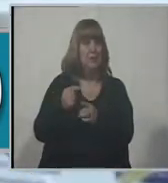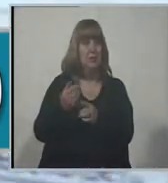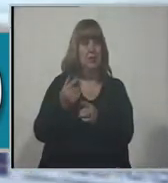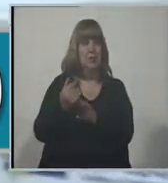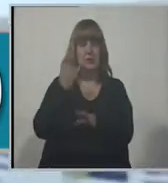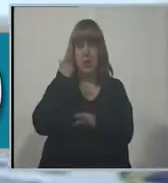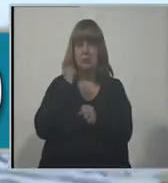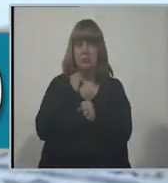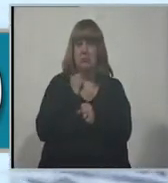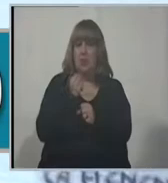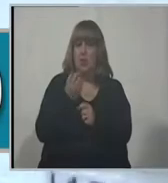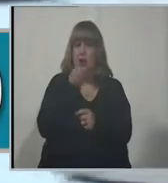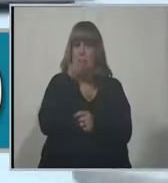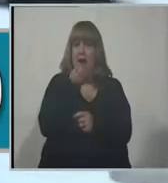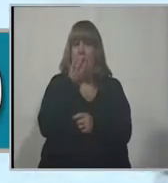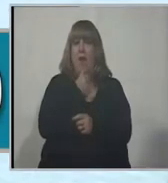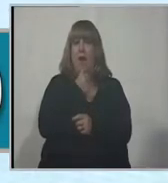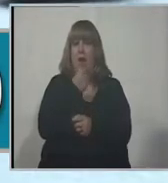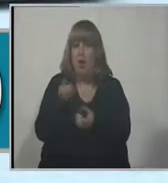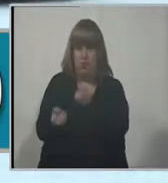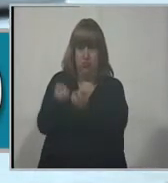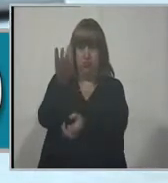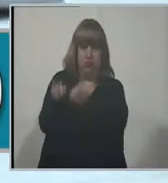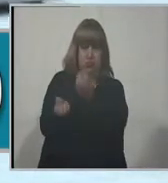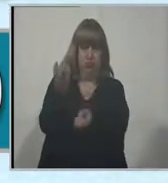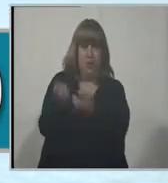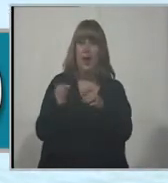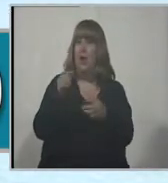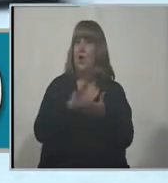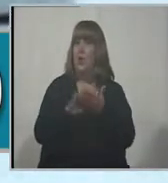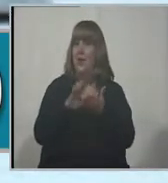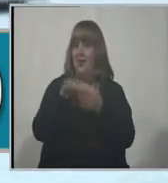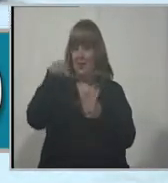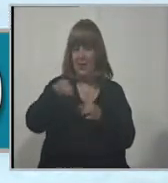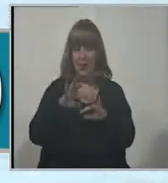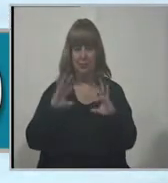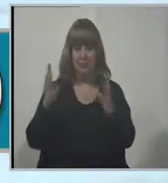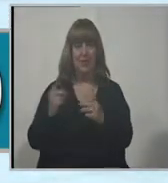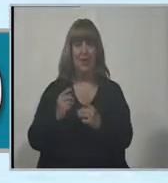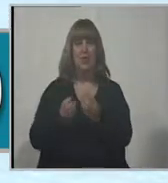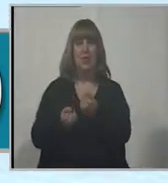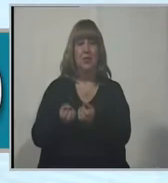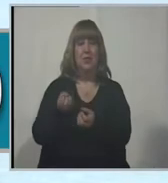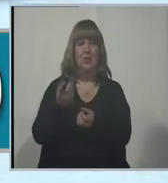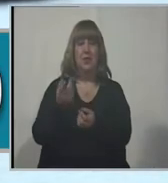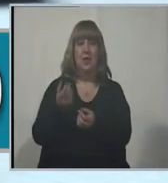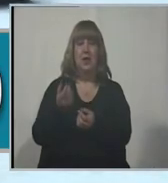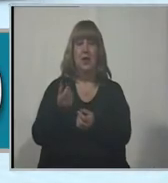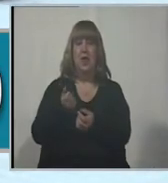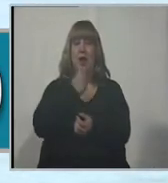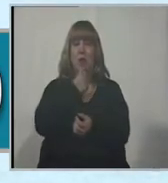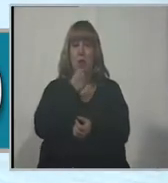estado trabajando mucho en esa fuente. Exactamente, exactamente. Es una fuente interactiva, sin agua